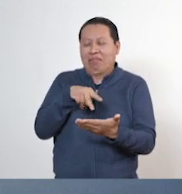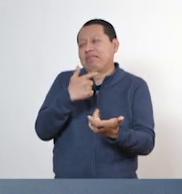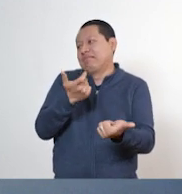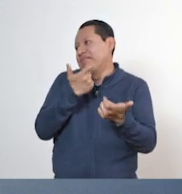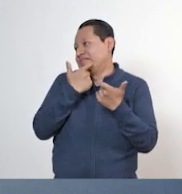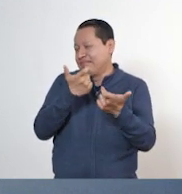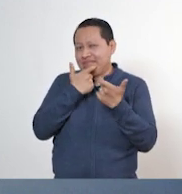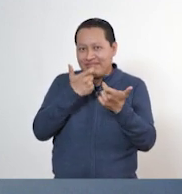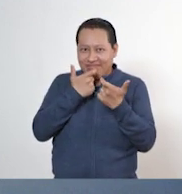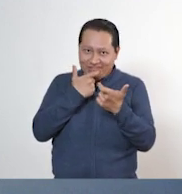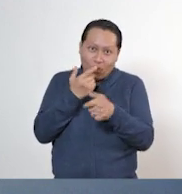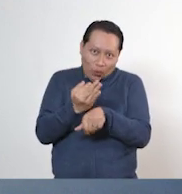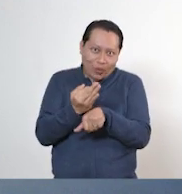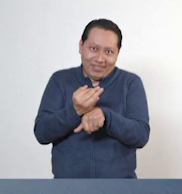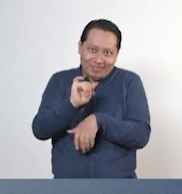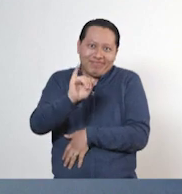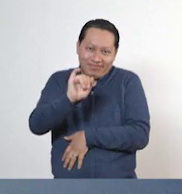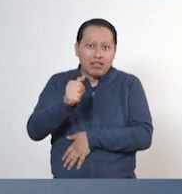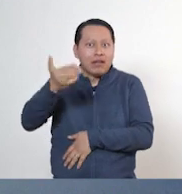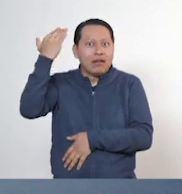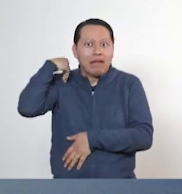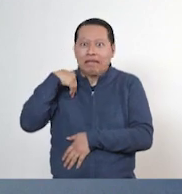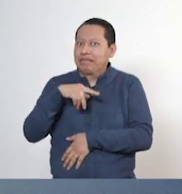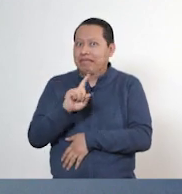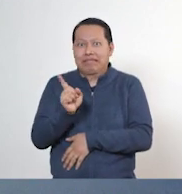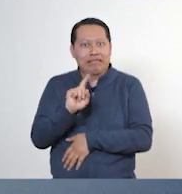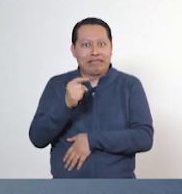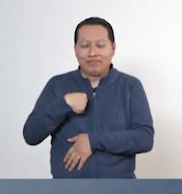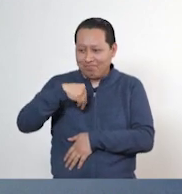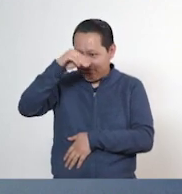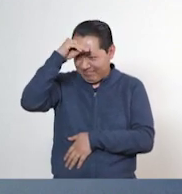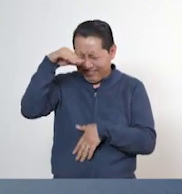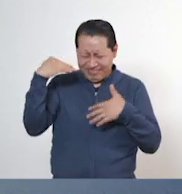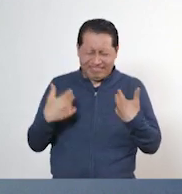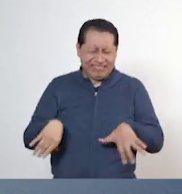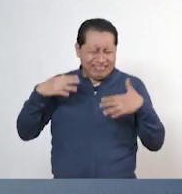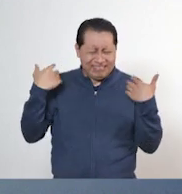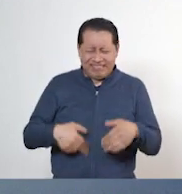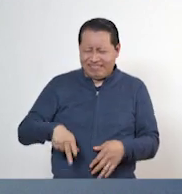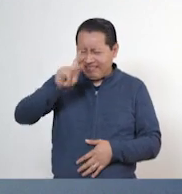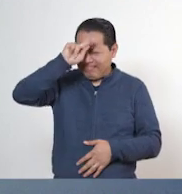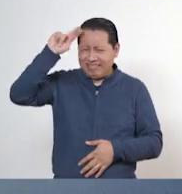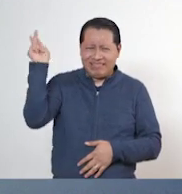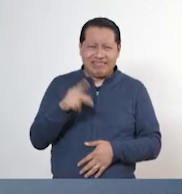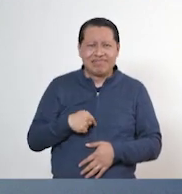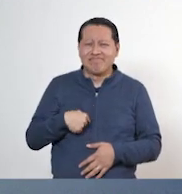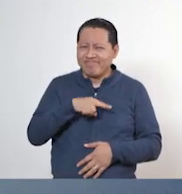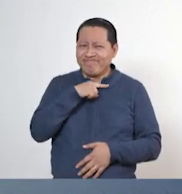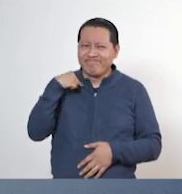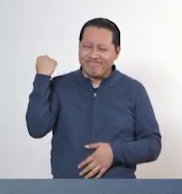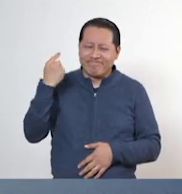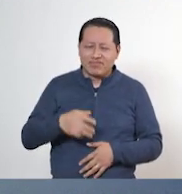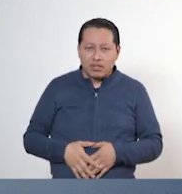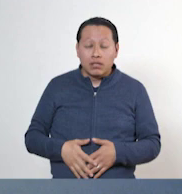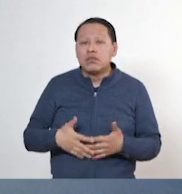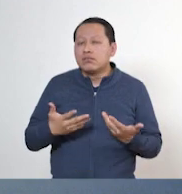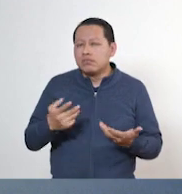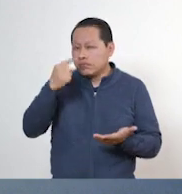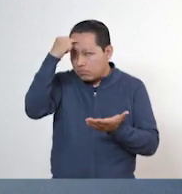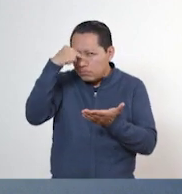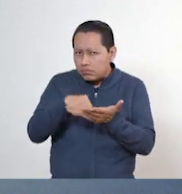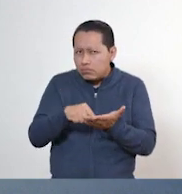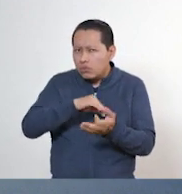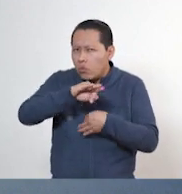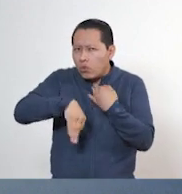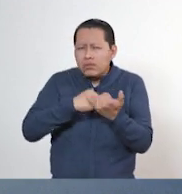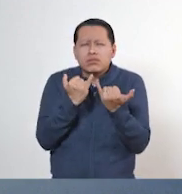sobre eso, pero en ese momento te juro que pensaba, trágame tierra, por favor. Bueno, yo creo que definitivamente todas las